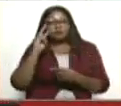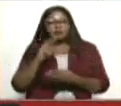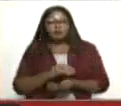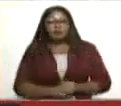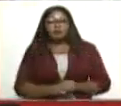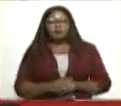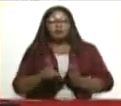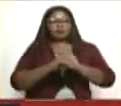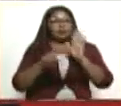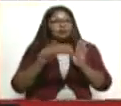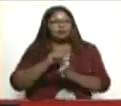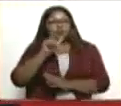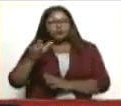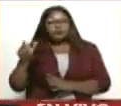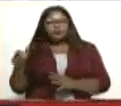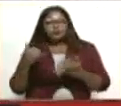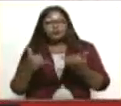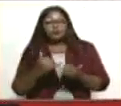de las personas.